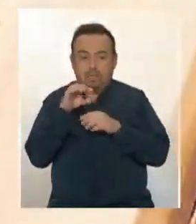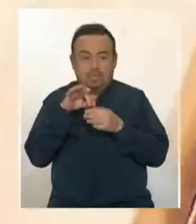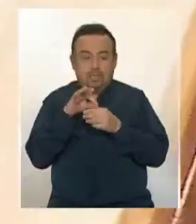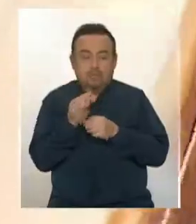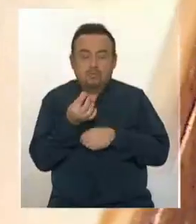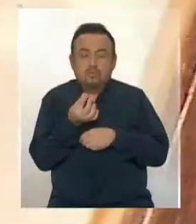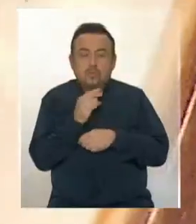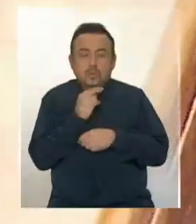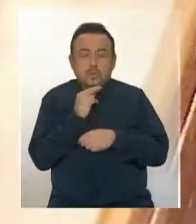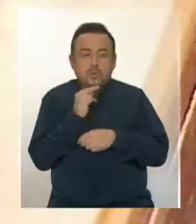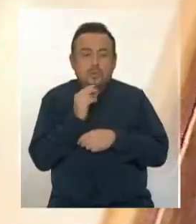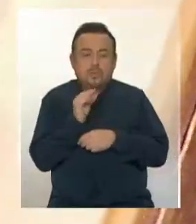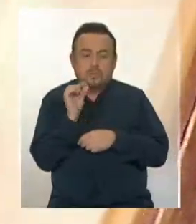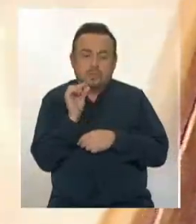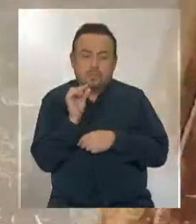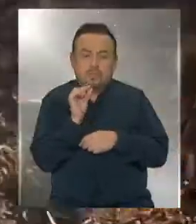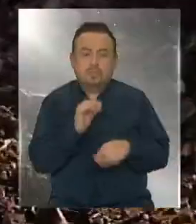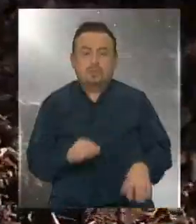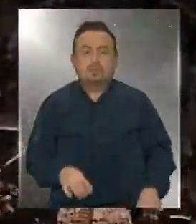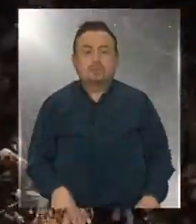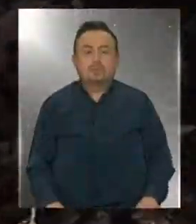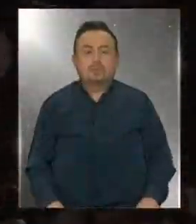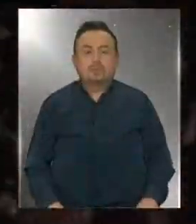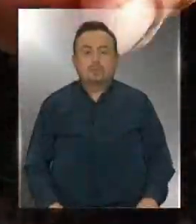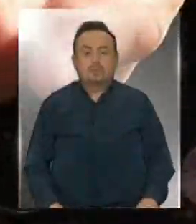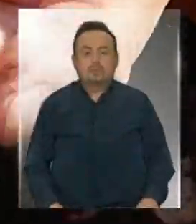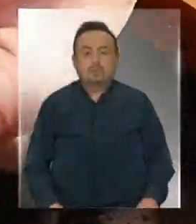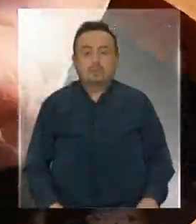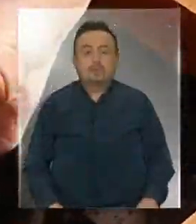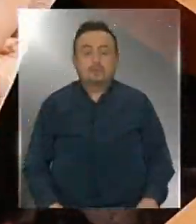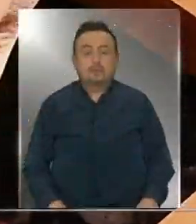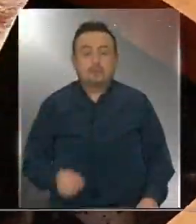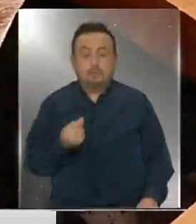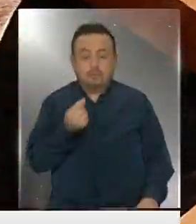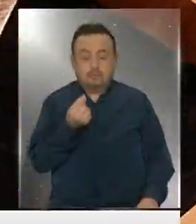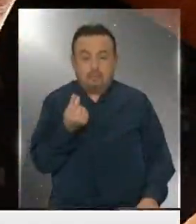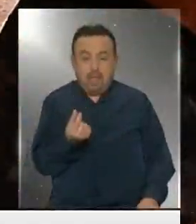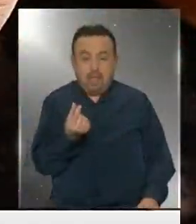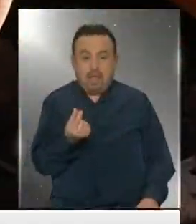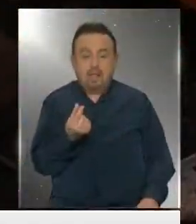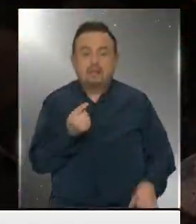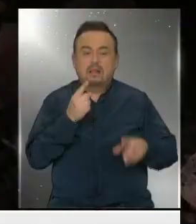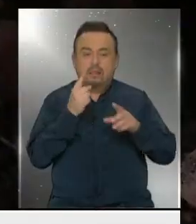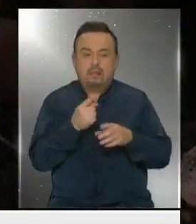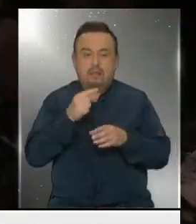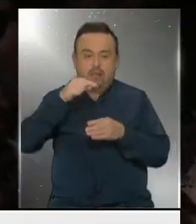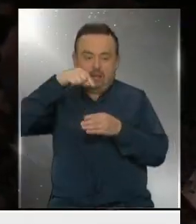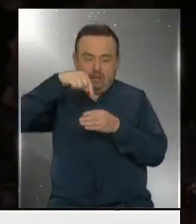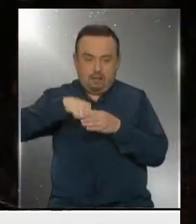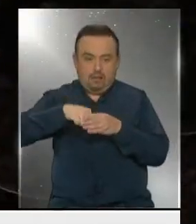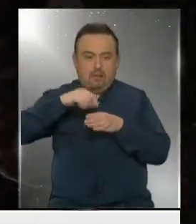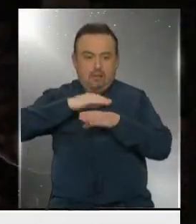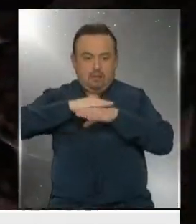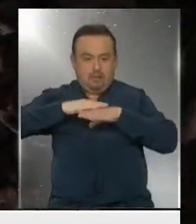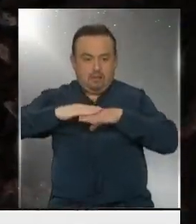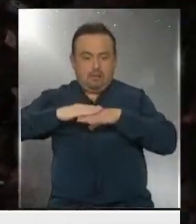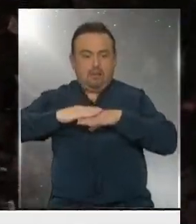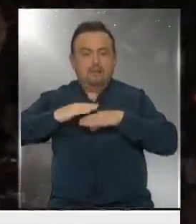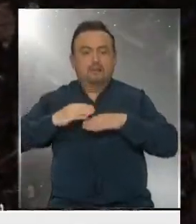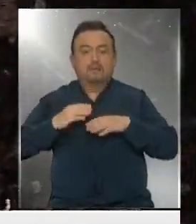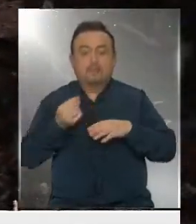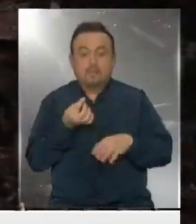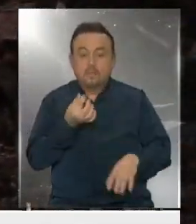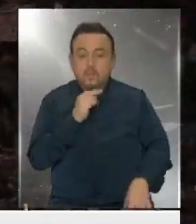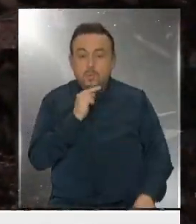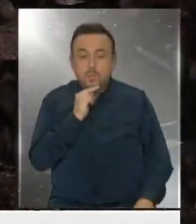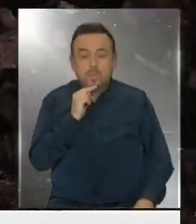una semilla chiquitita. Entre más grande la semilla, más grande debe ser la capa de tierra que lo cubrirá.